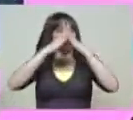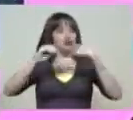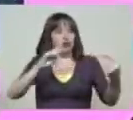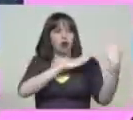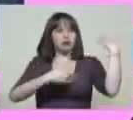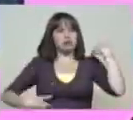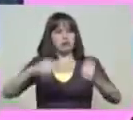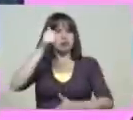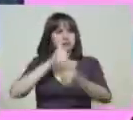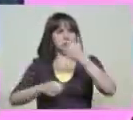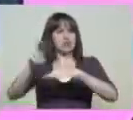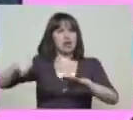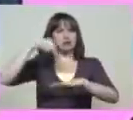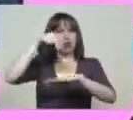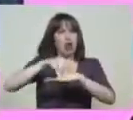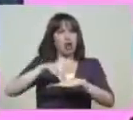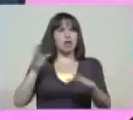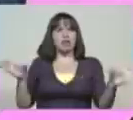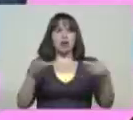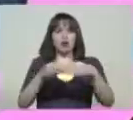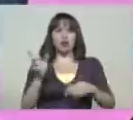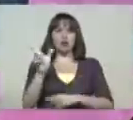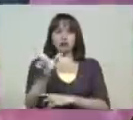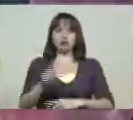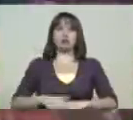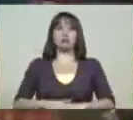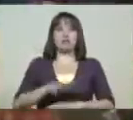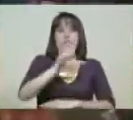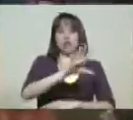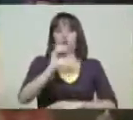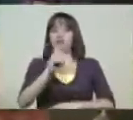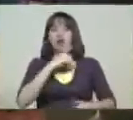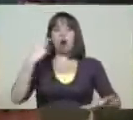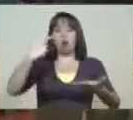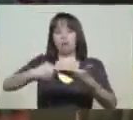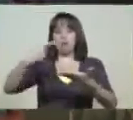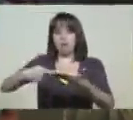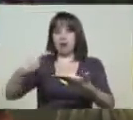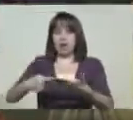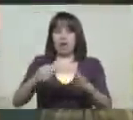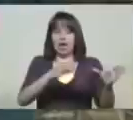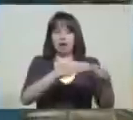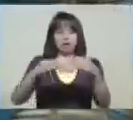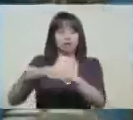vicepresidencias nacionales del partido. 50 nombres por cada mesa.